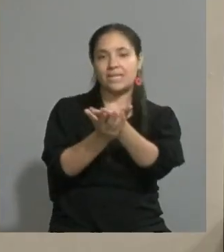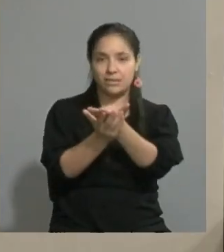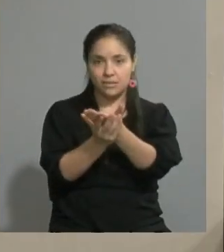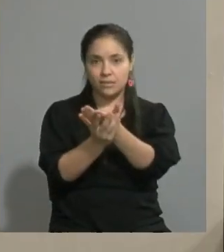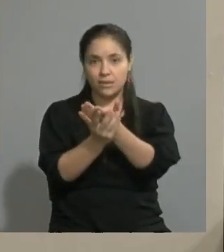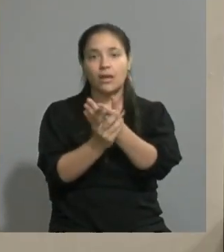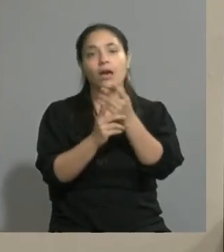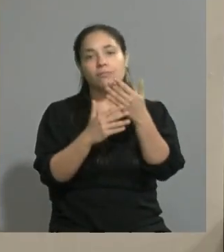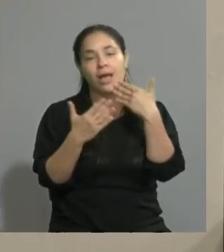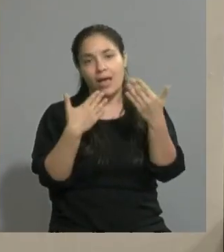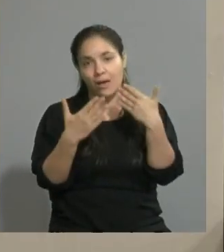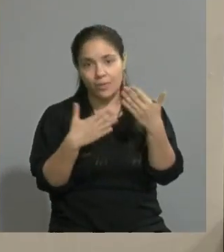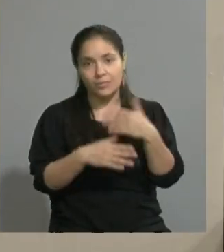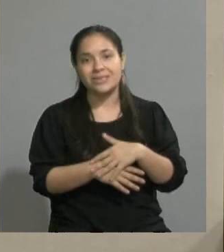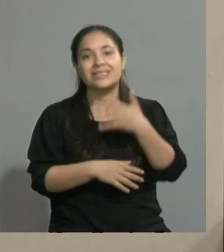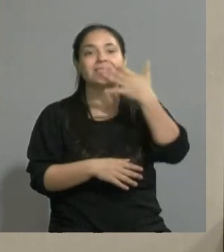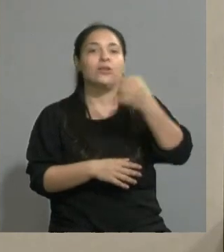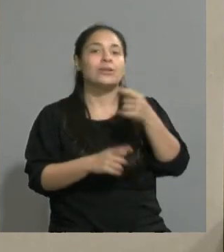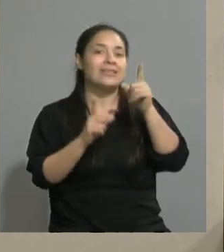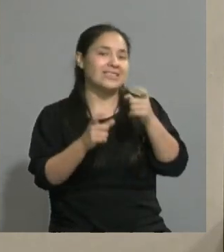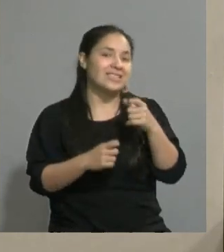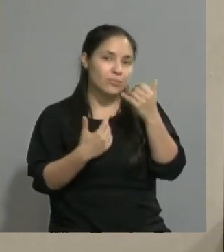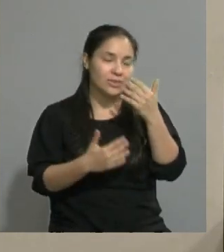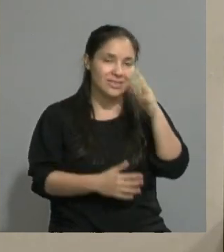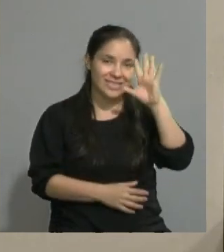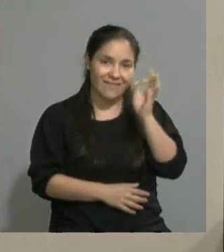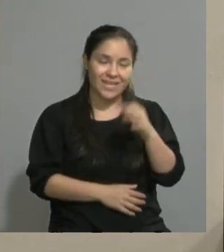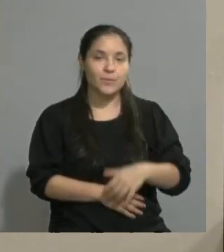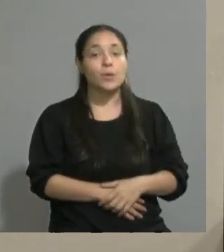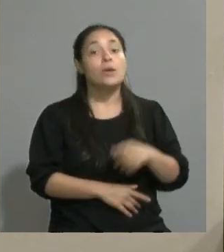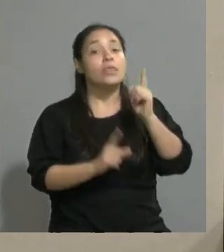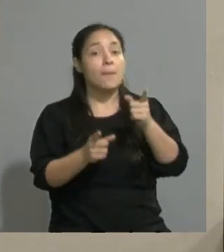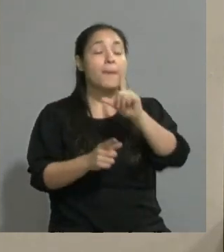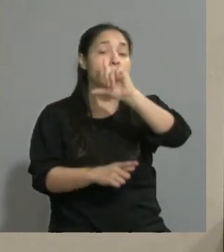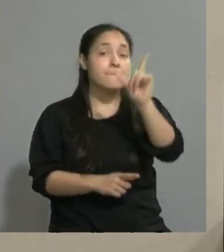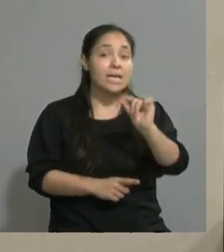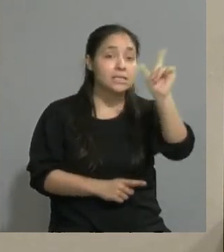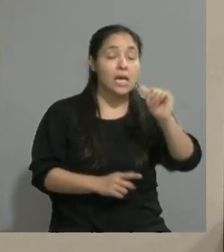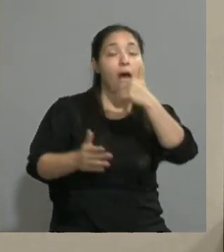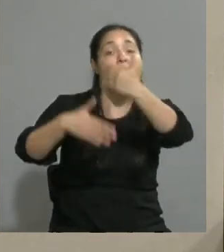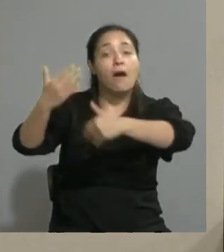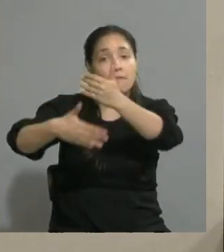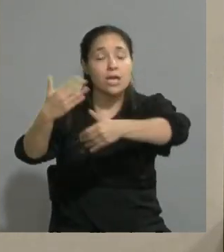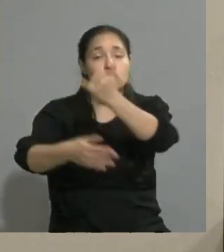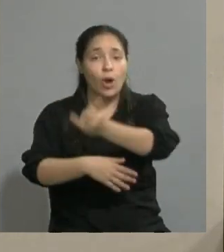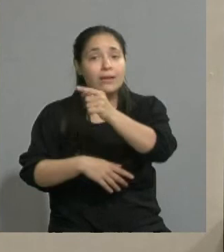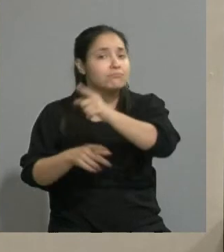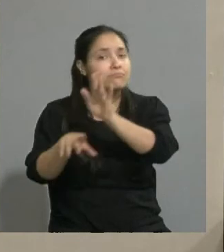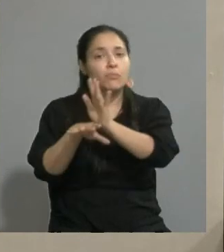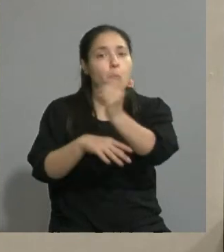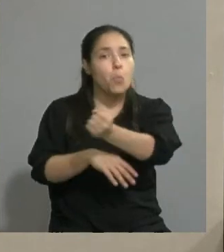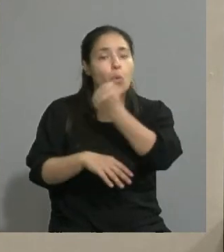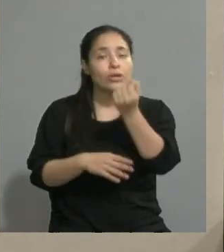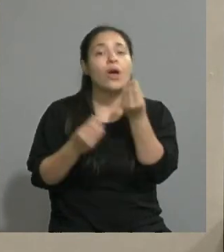y ahí es donde evidentemente hay que ir. Y el otro tema es cómo otros países vienen avanzando, que es importante, y